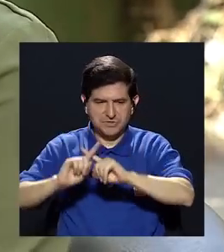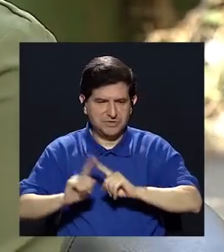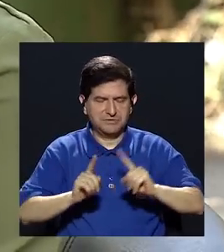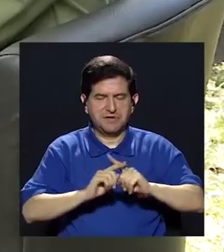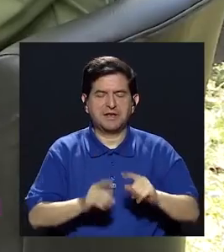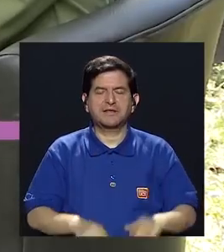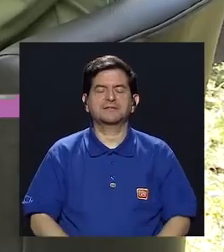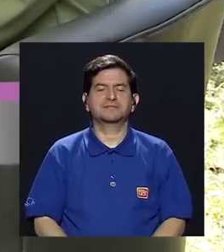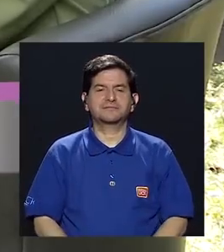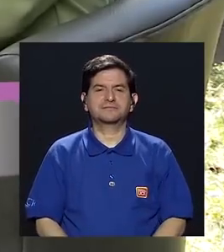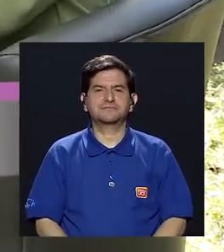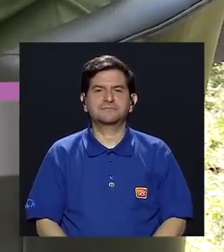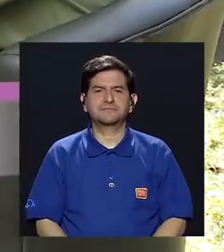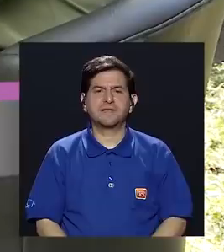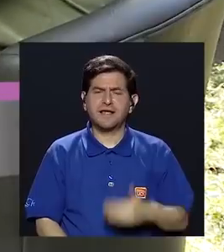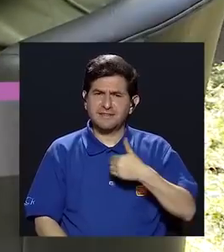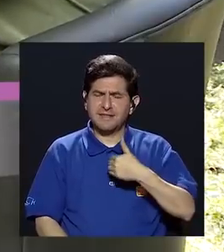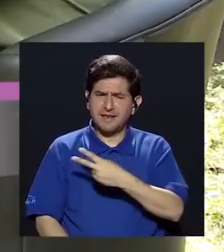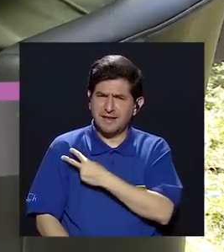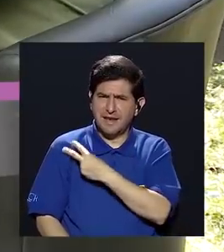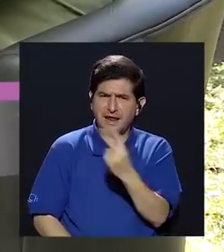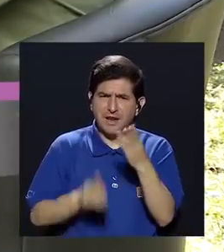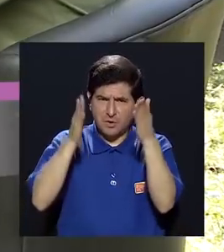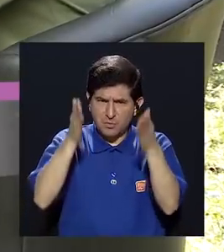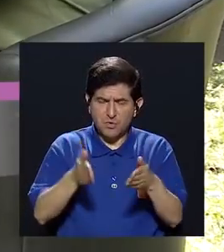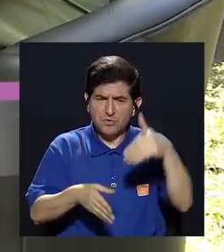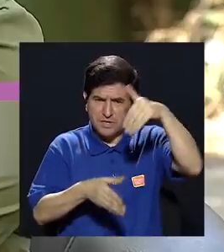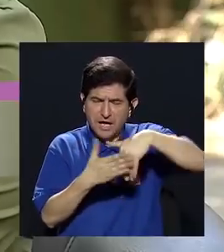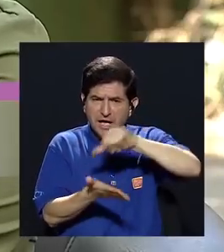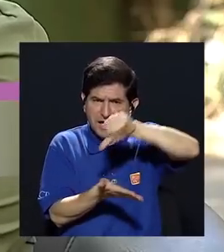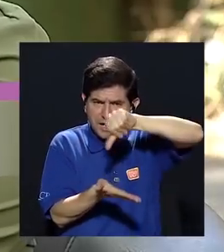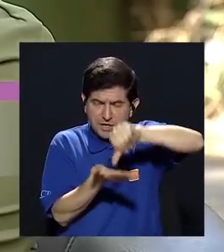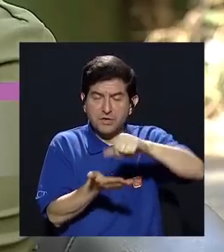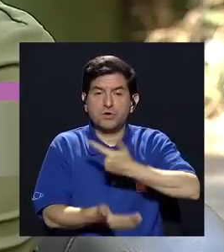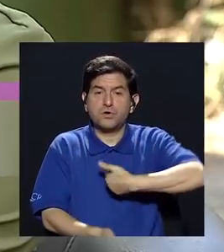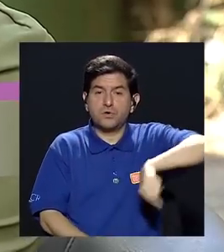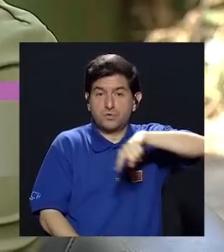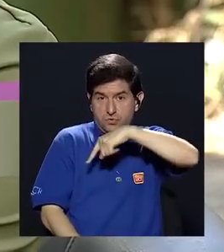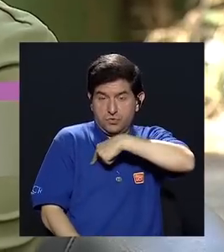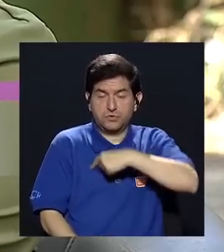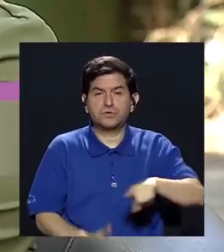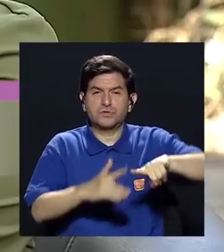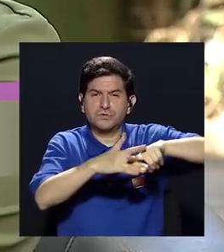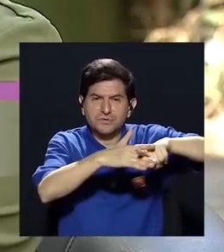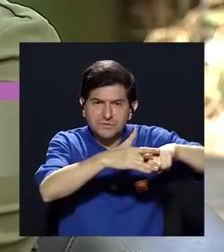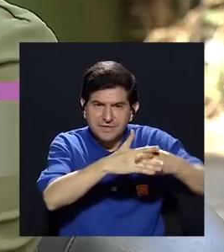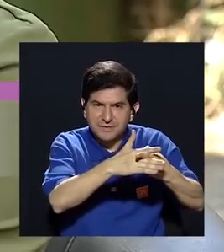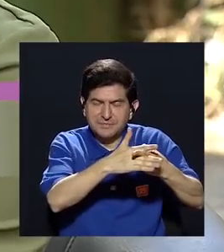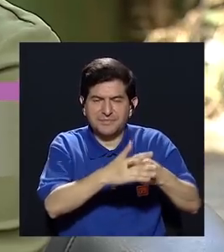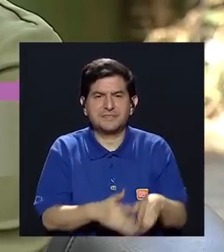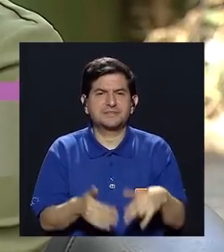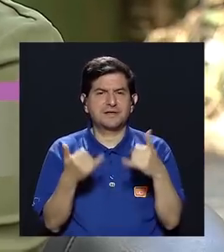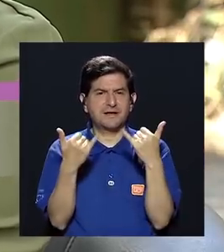tenemos. Doctora, ¿cuentan con voluntarios los centros? Nosotros estamos empezando